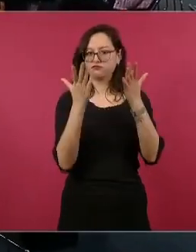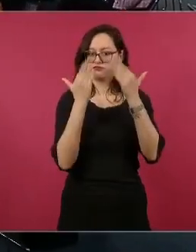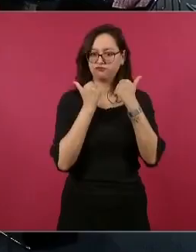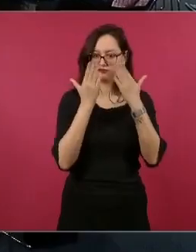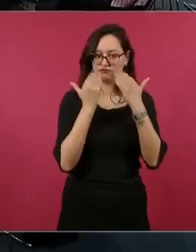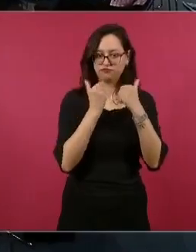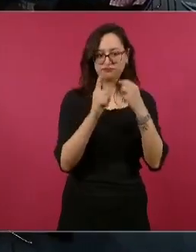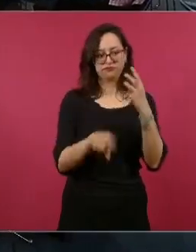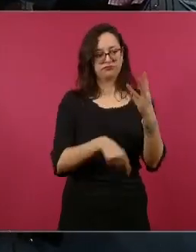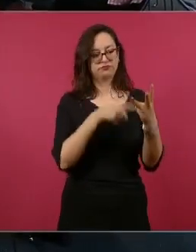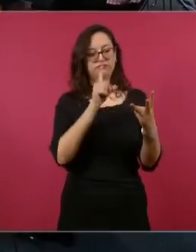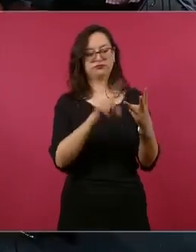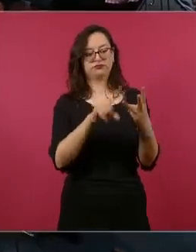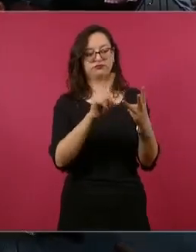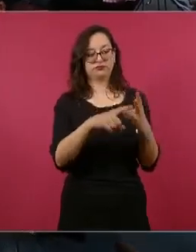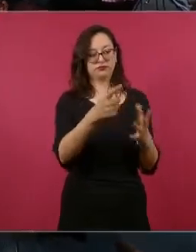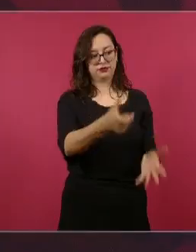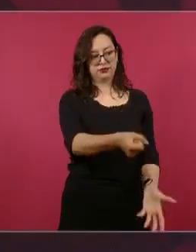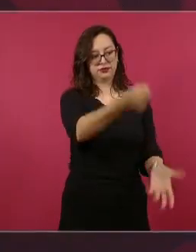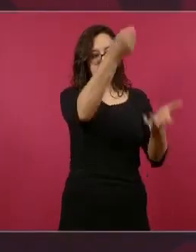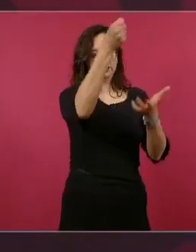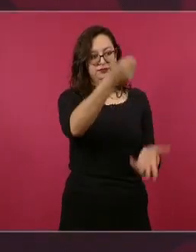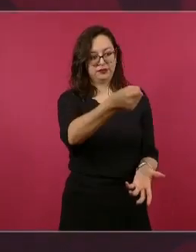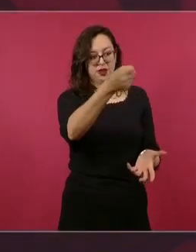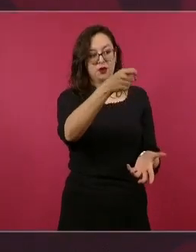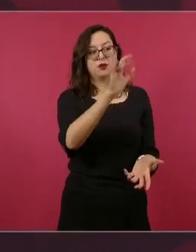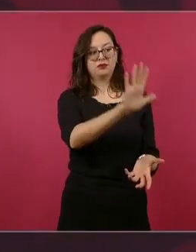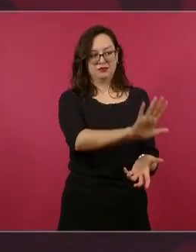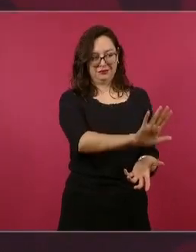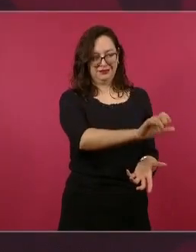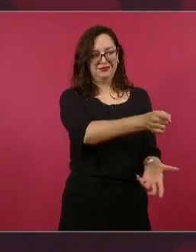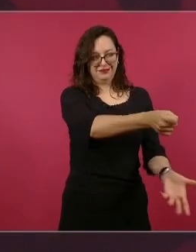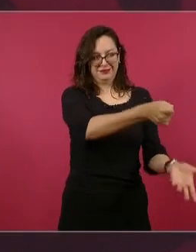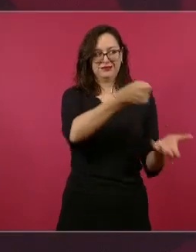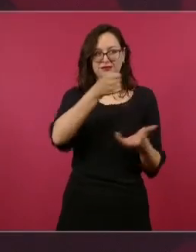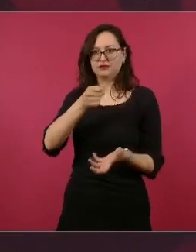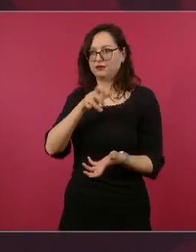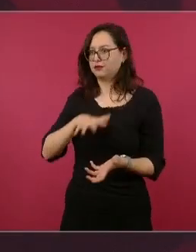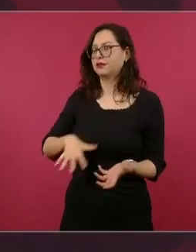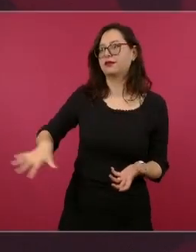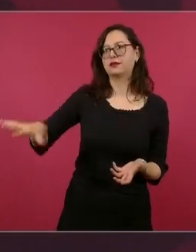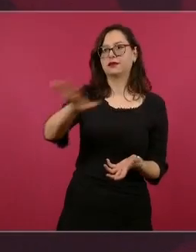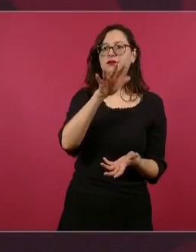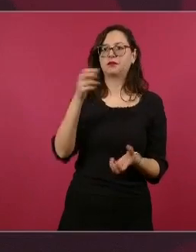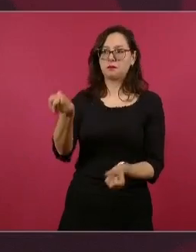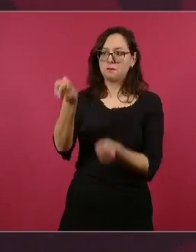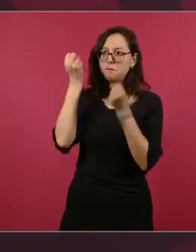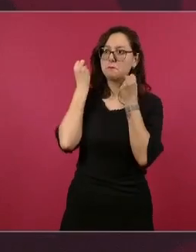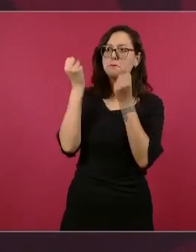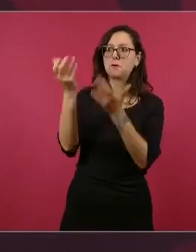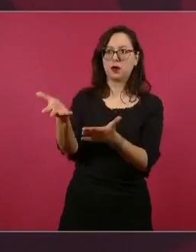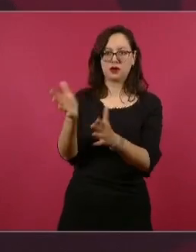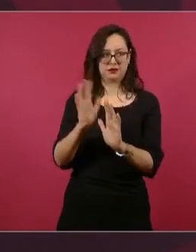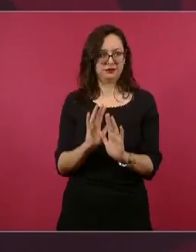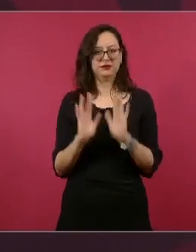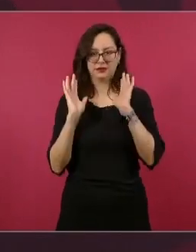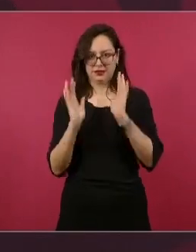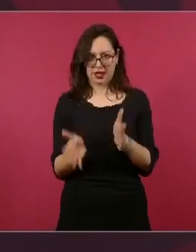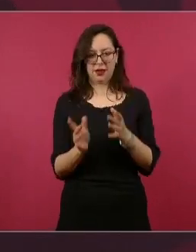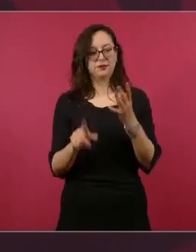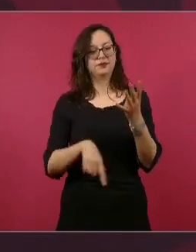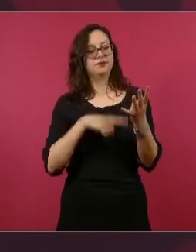orientar el presupuesto para ayudar a la gente ya avanzamos